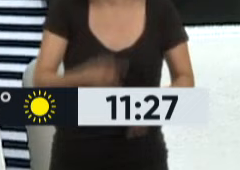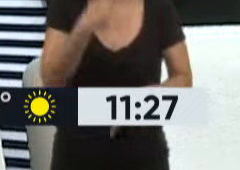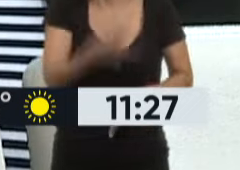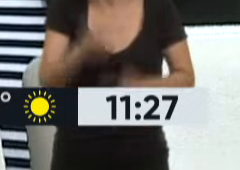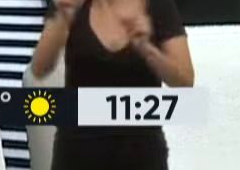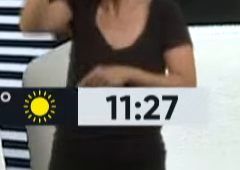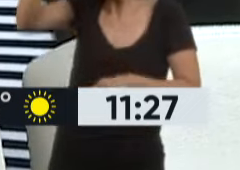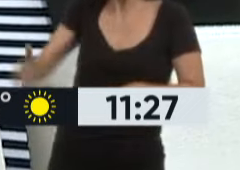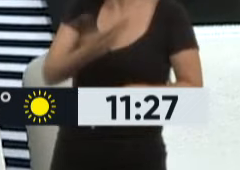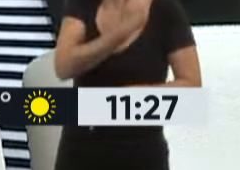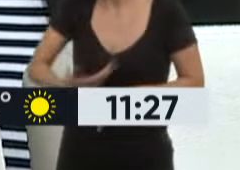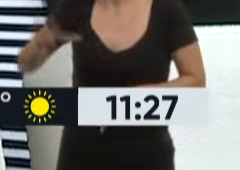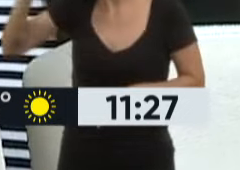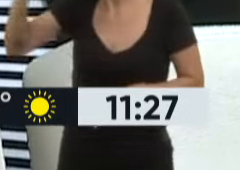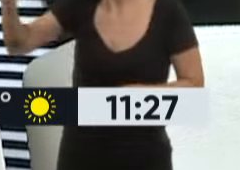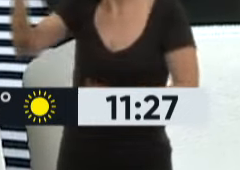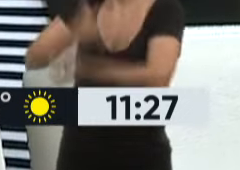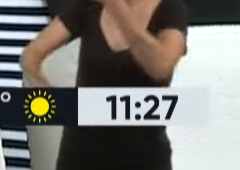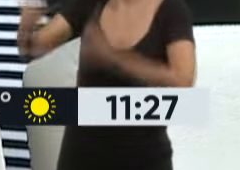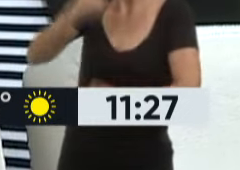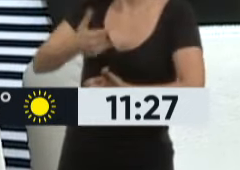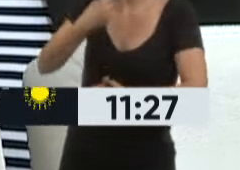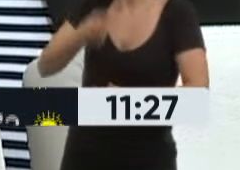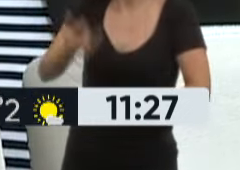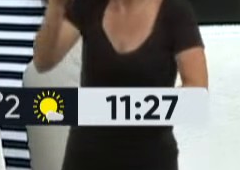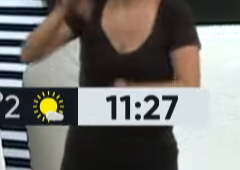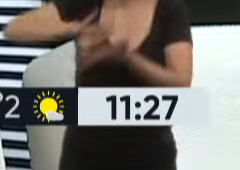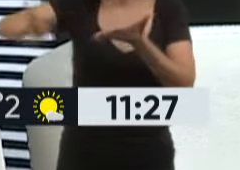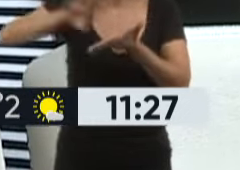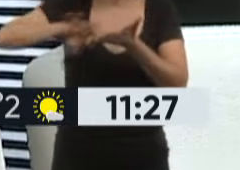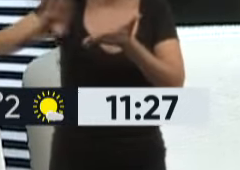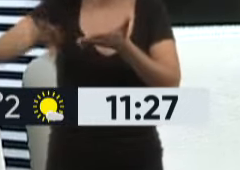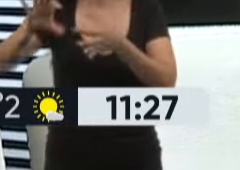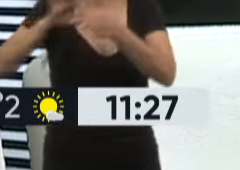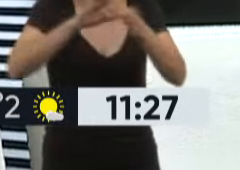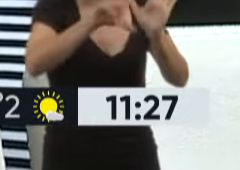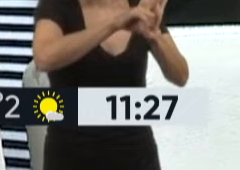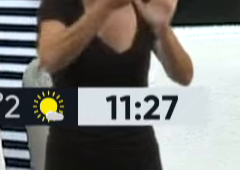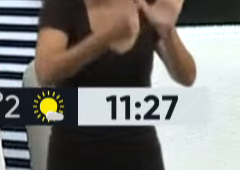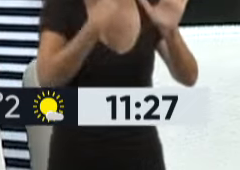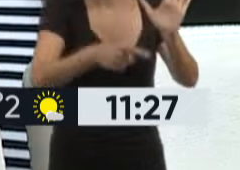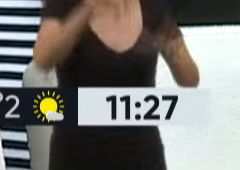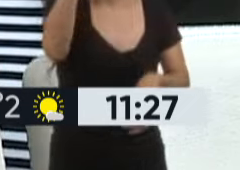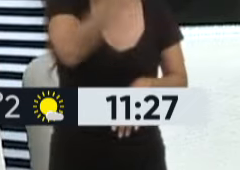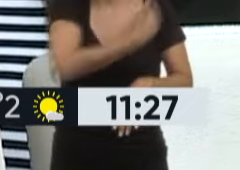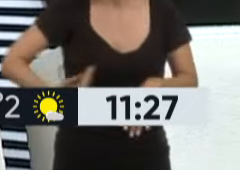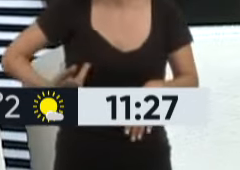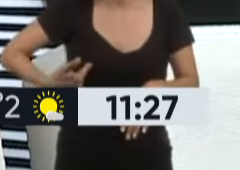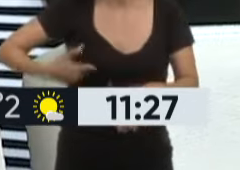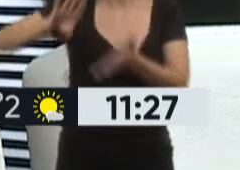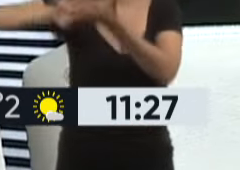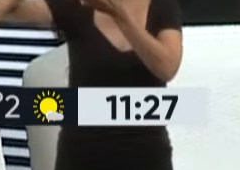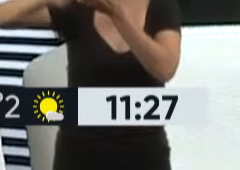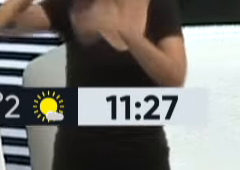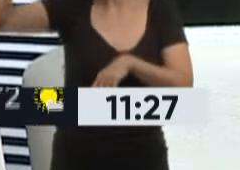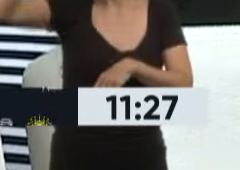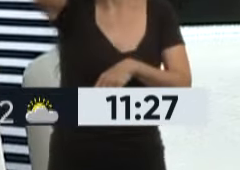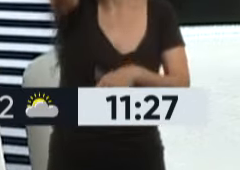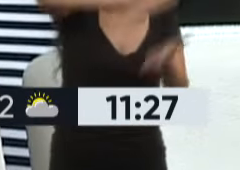que hay una deuda por ley que tiene la nación con las provincias